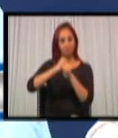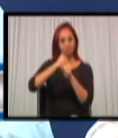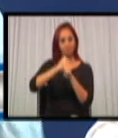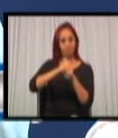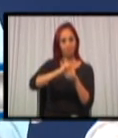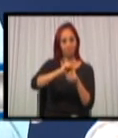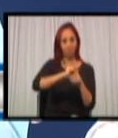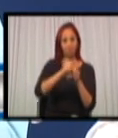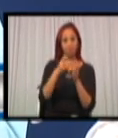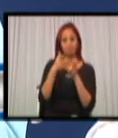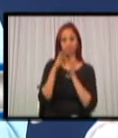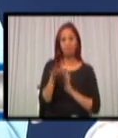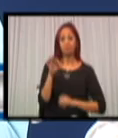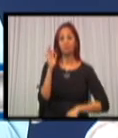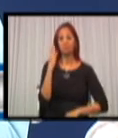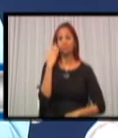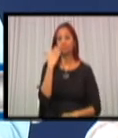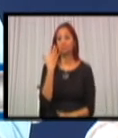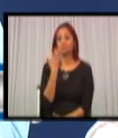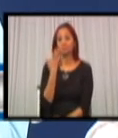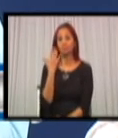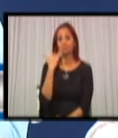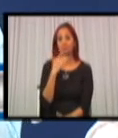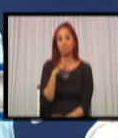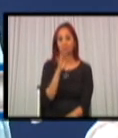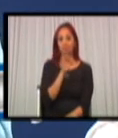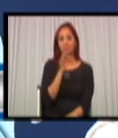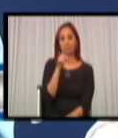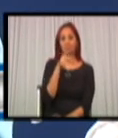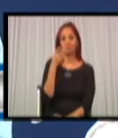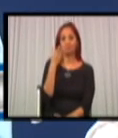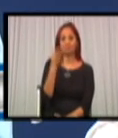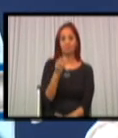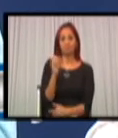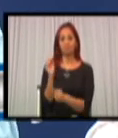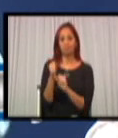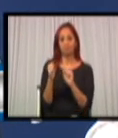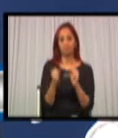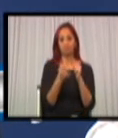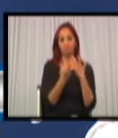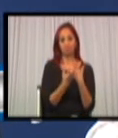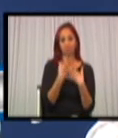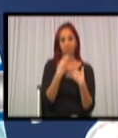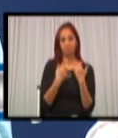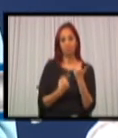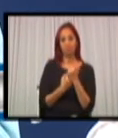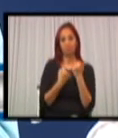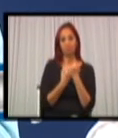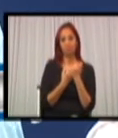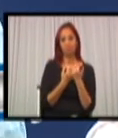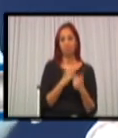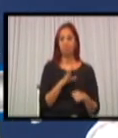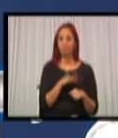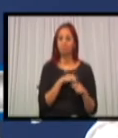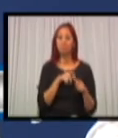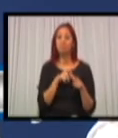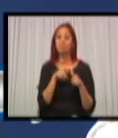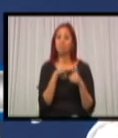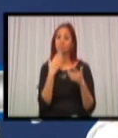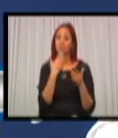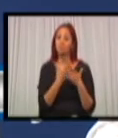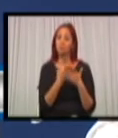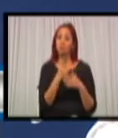si quieren optar por la opción que le está dando la municipalidad es exonerarles una patente, entonces sean